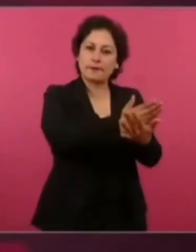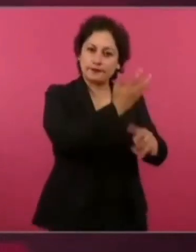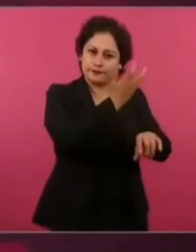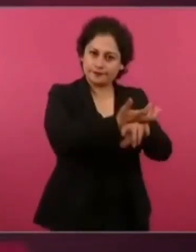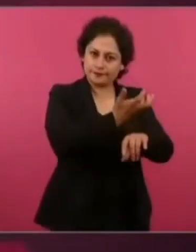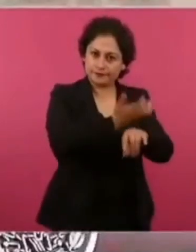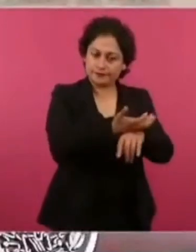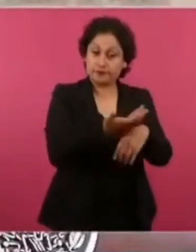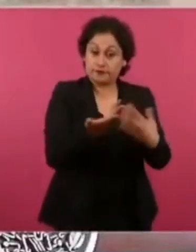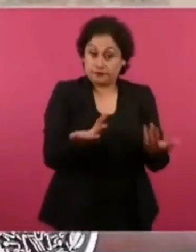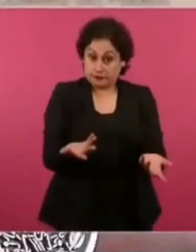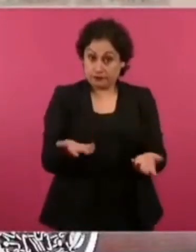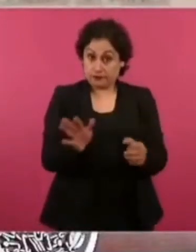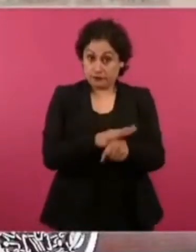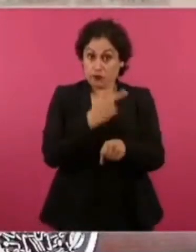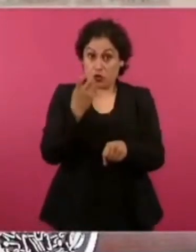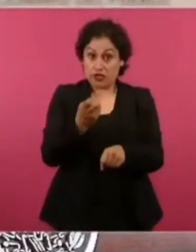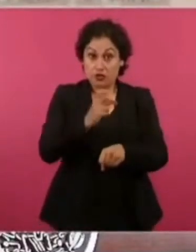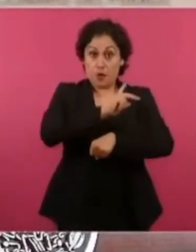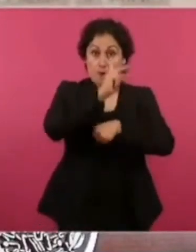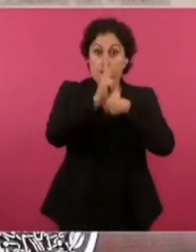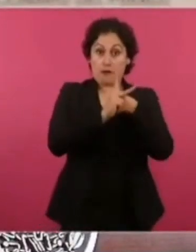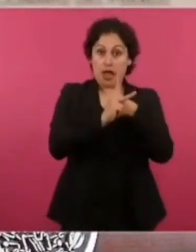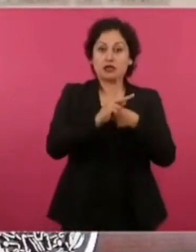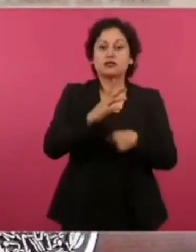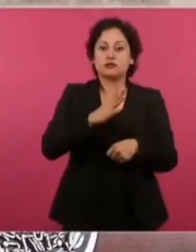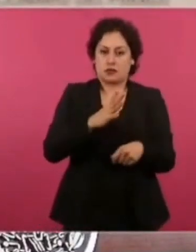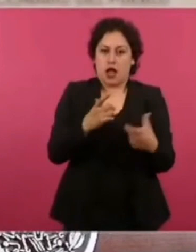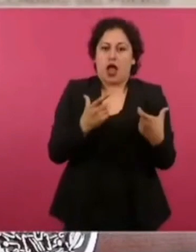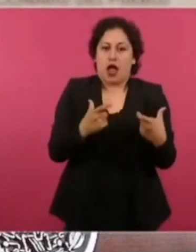ayudar a los países pobres.